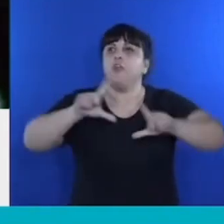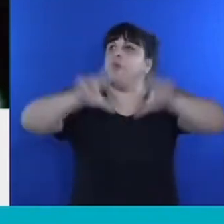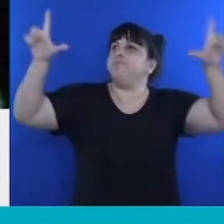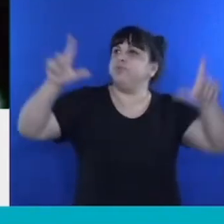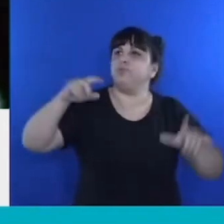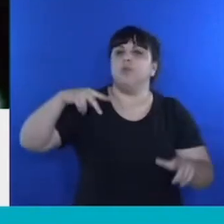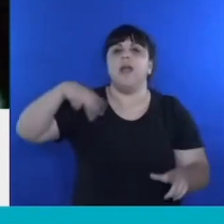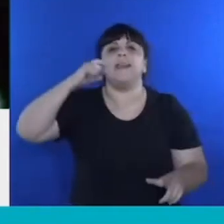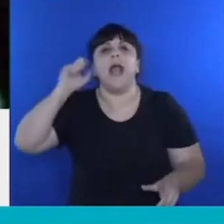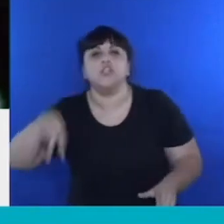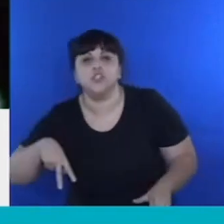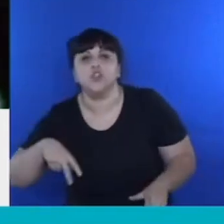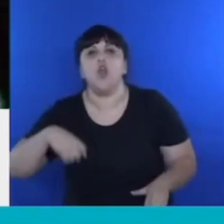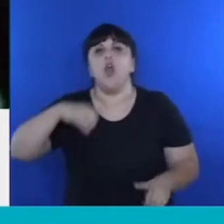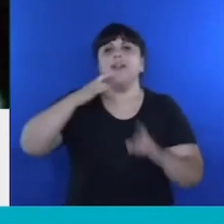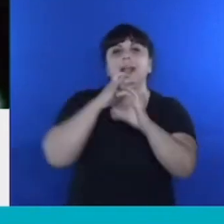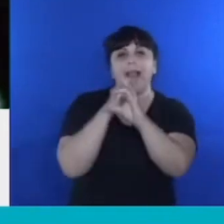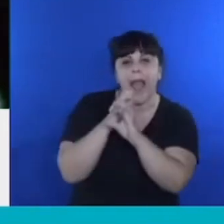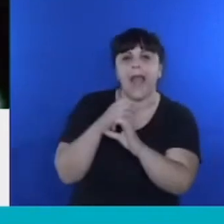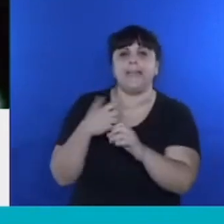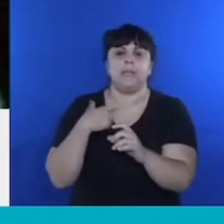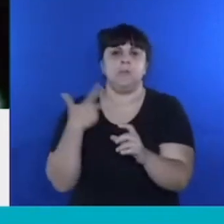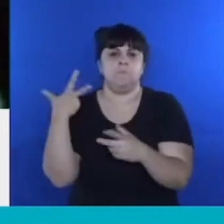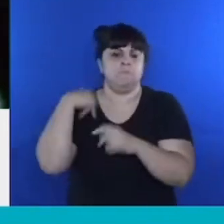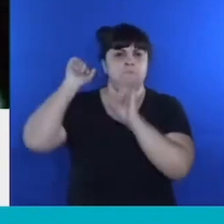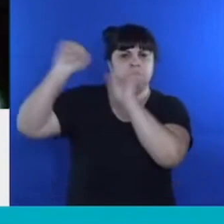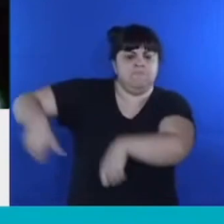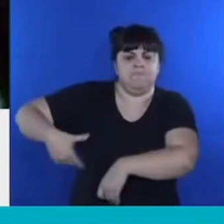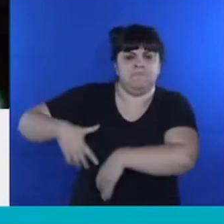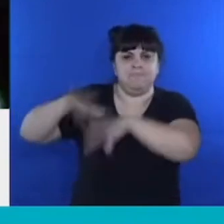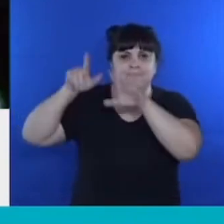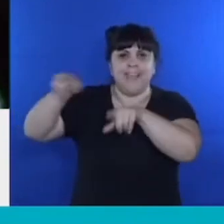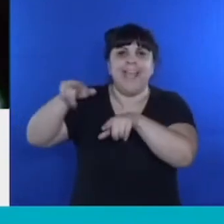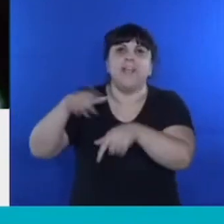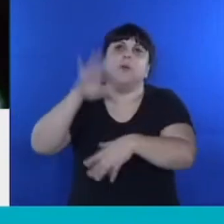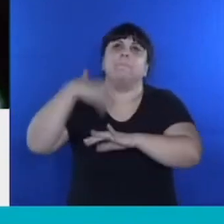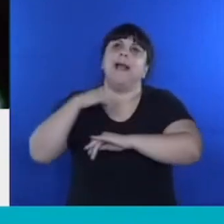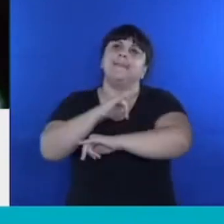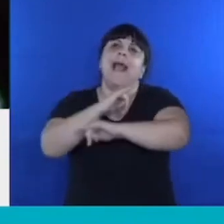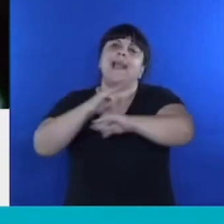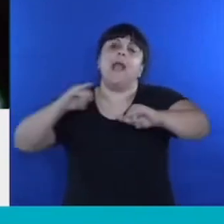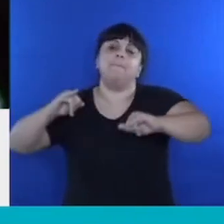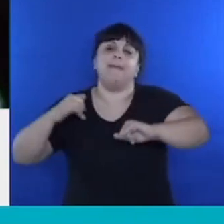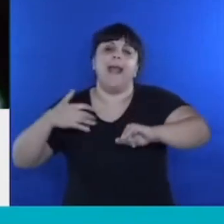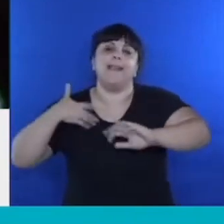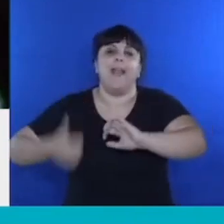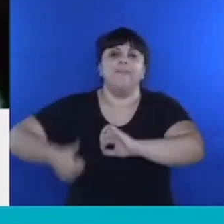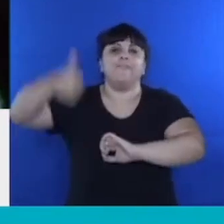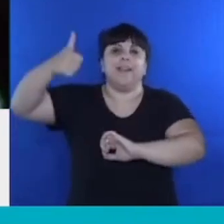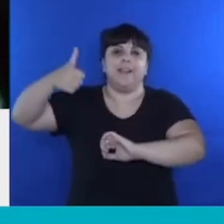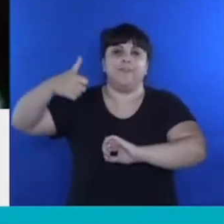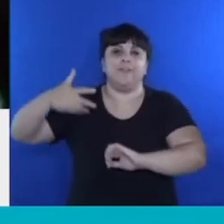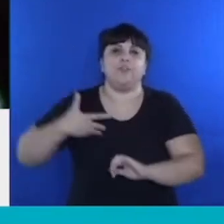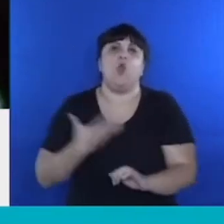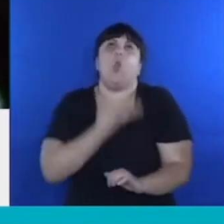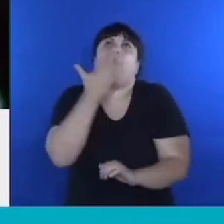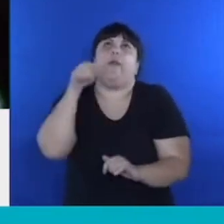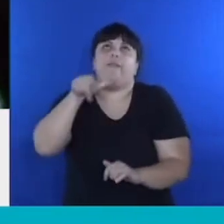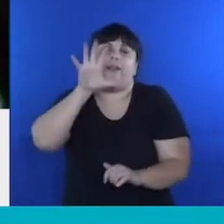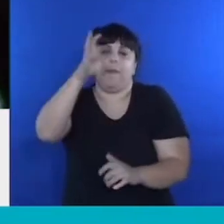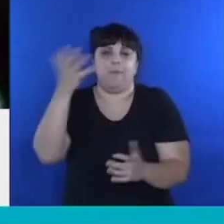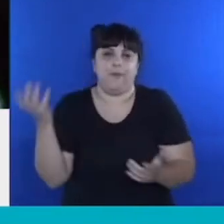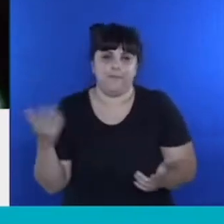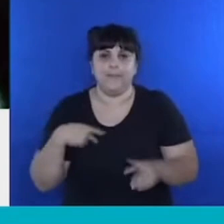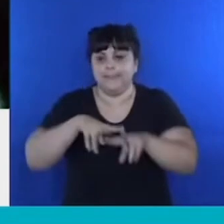Nación, que sin lugar a duda pretenden hacer una campaña en beneficio de los grandes dueños de esta provincia, de